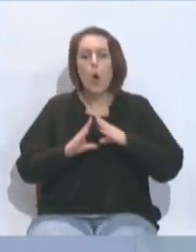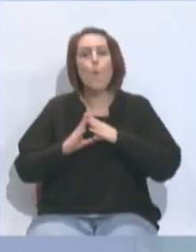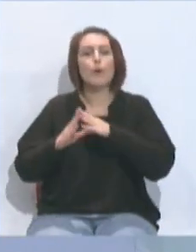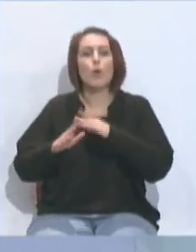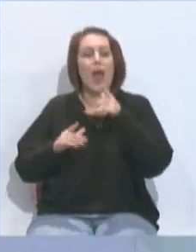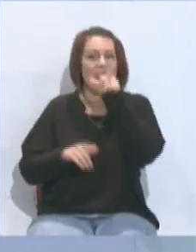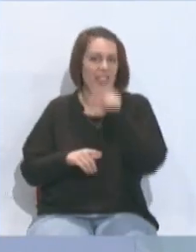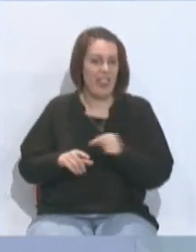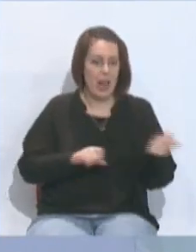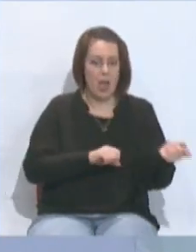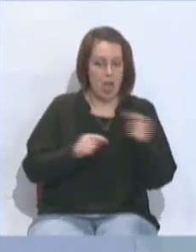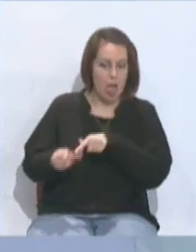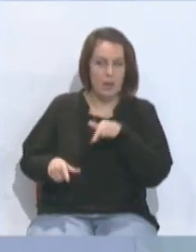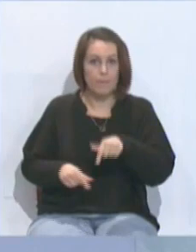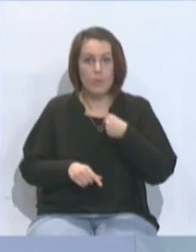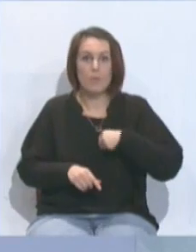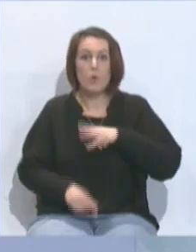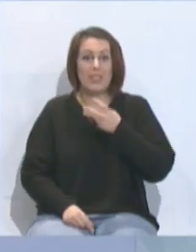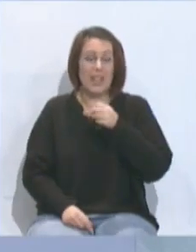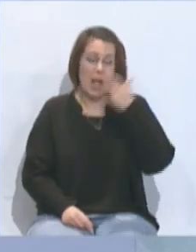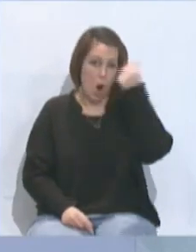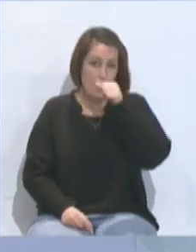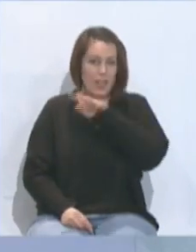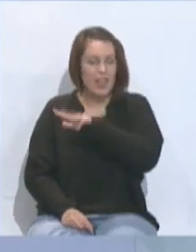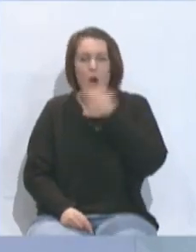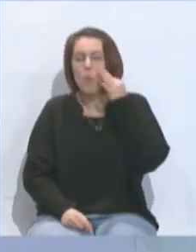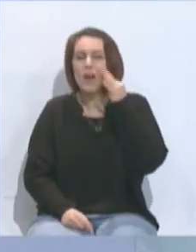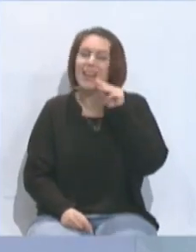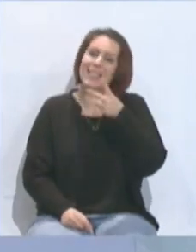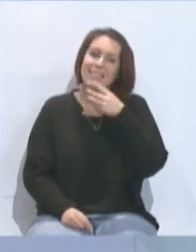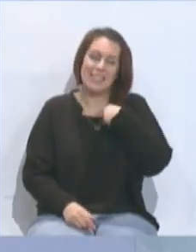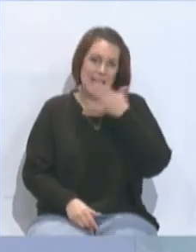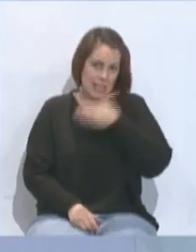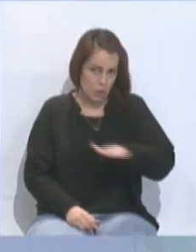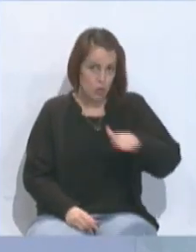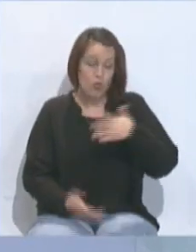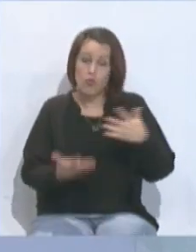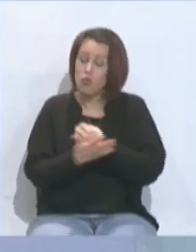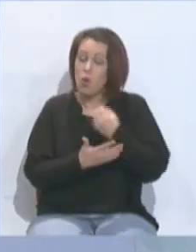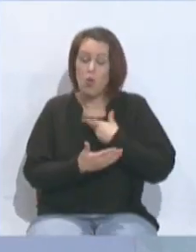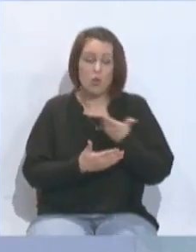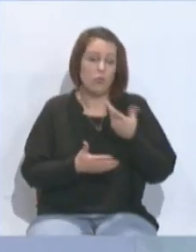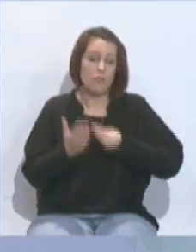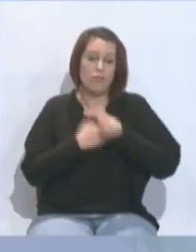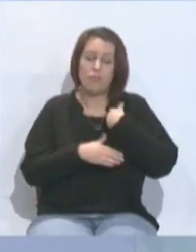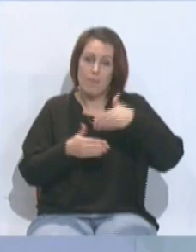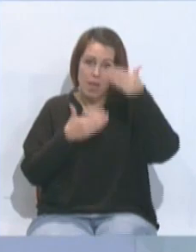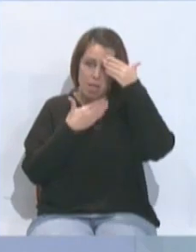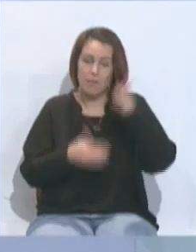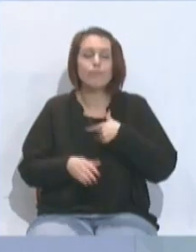a los ocupantes de la embarcación, 30 varones, 5 mujeres y 3 menores, todos de origen